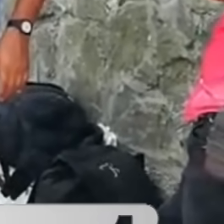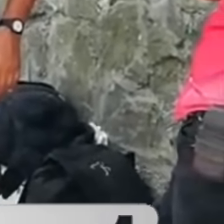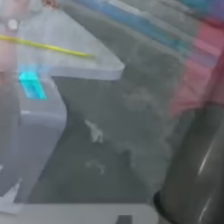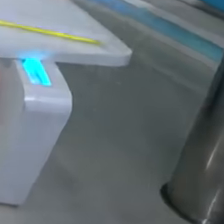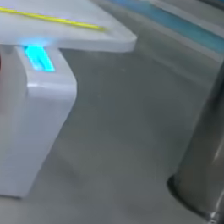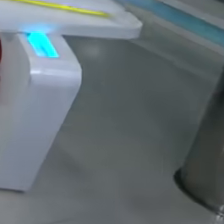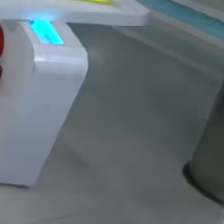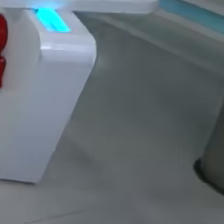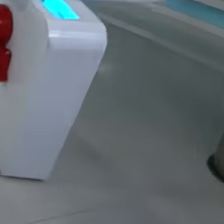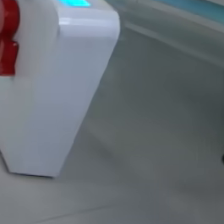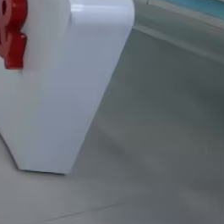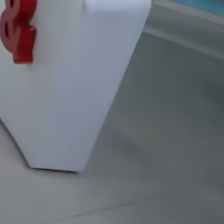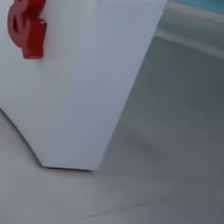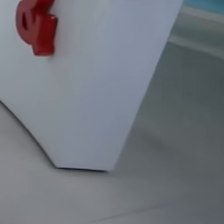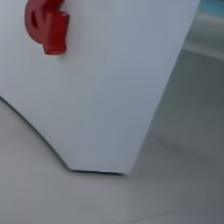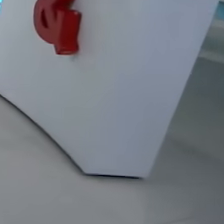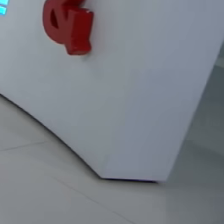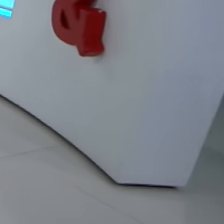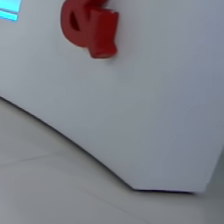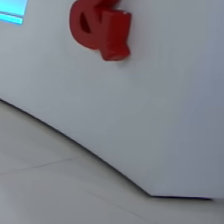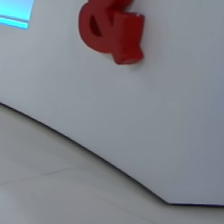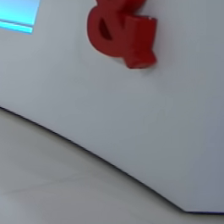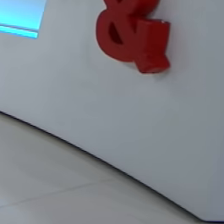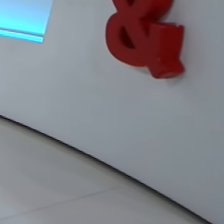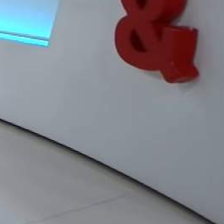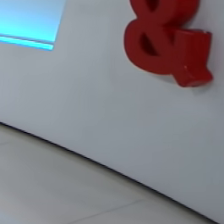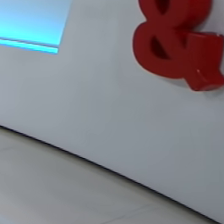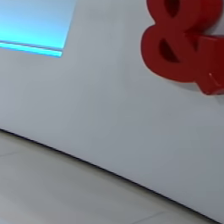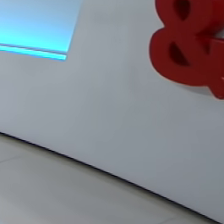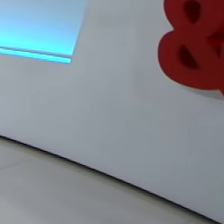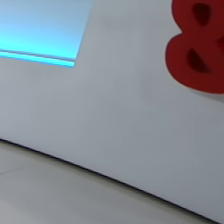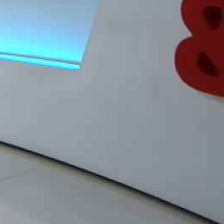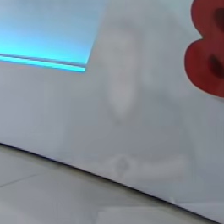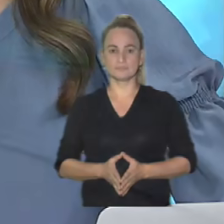FARC. Con Luisa Tobo.